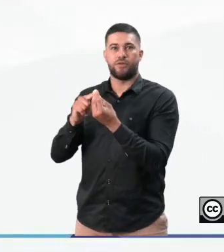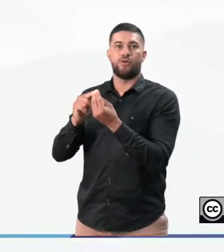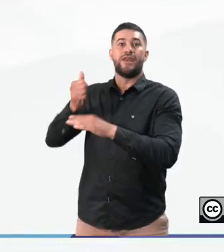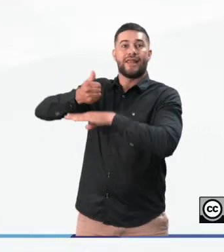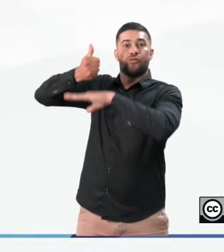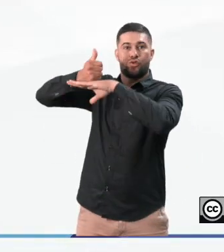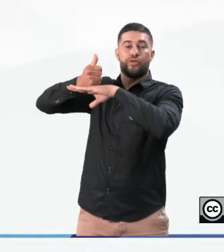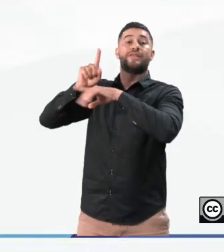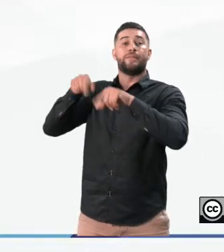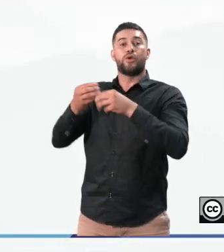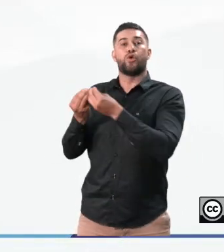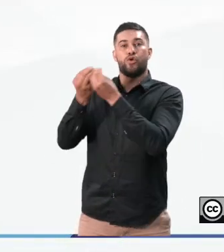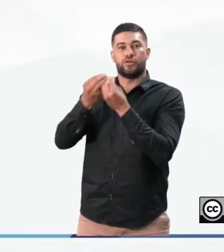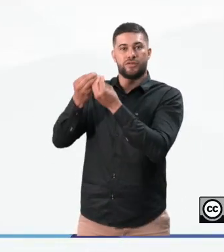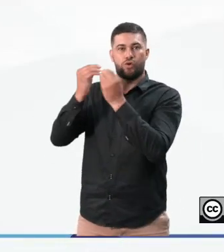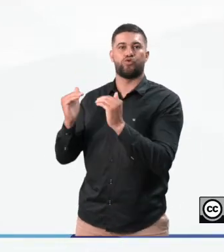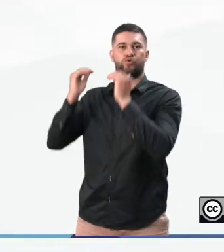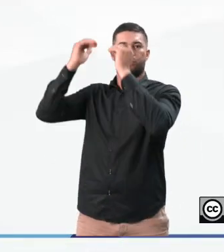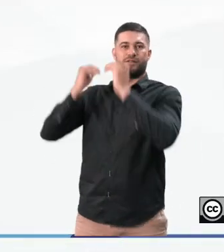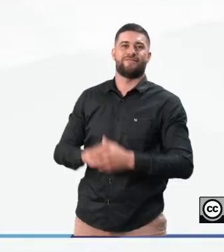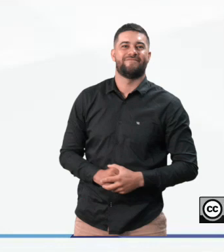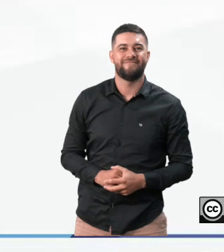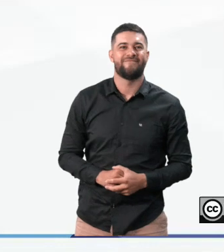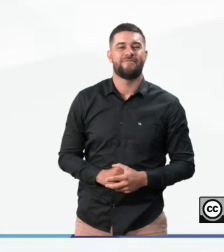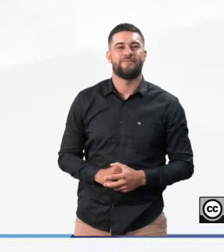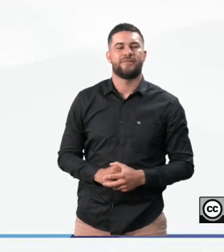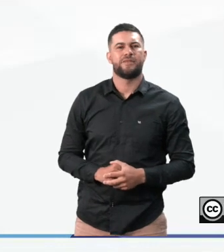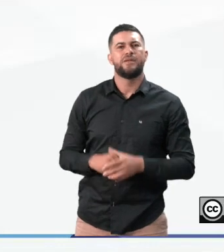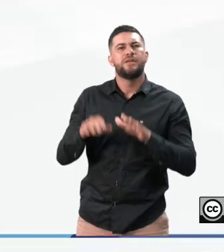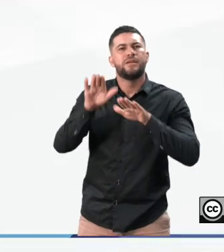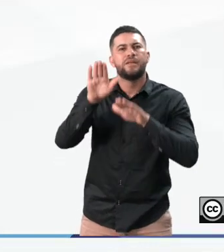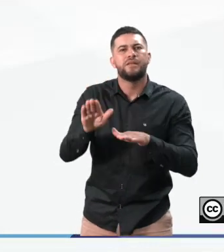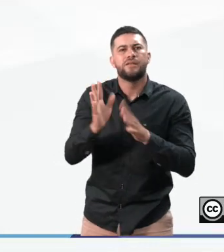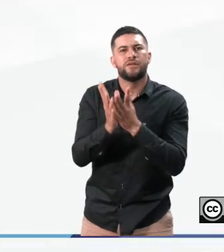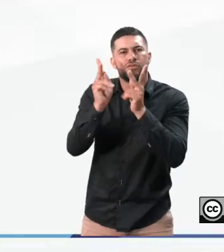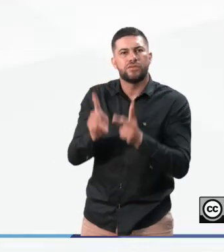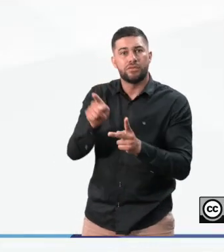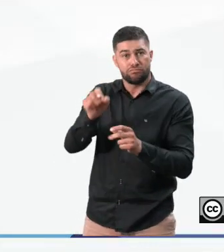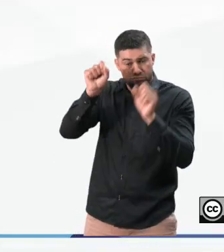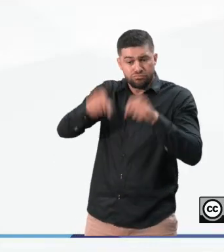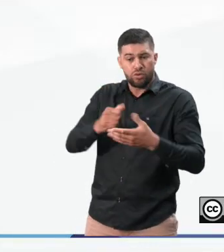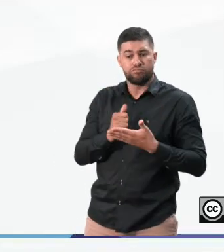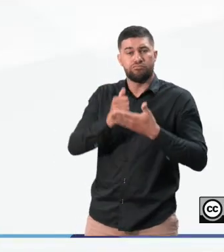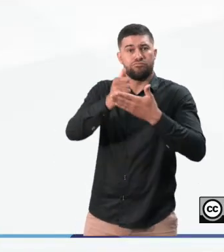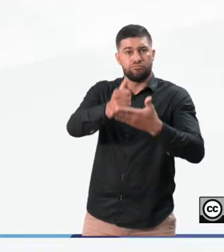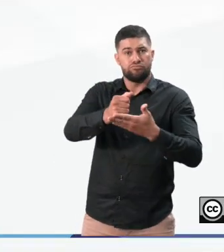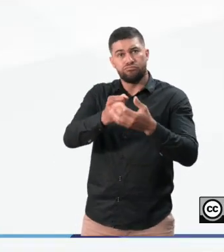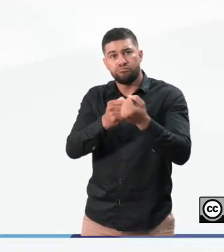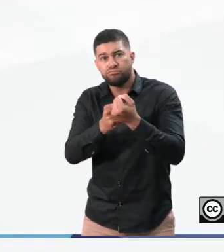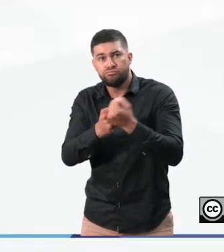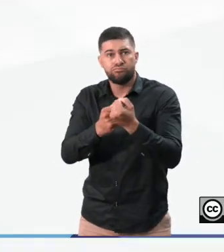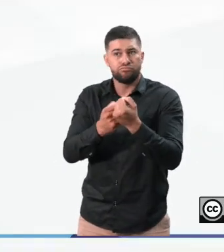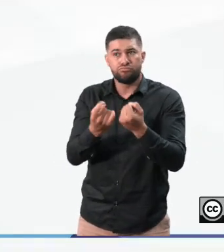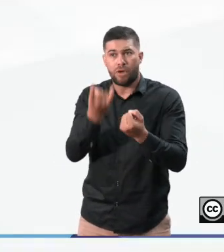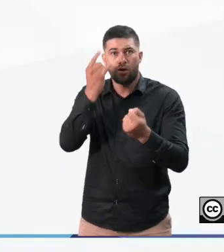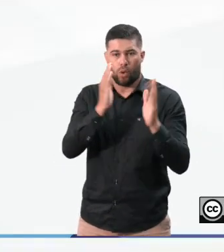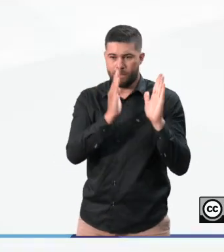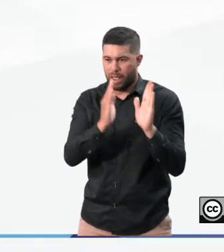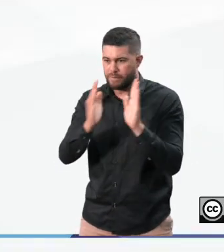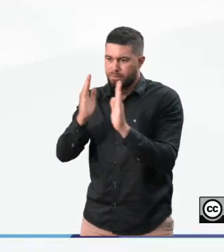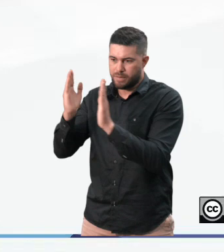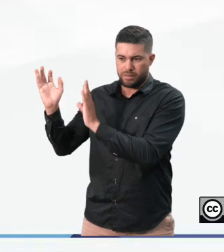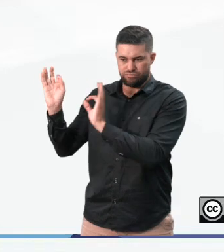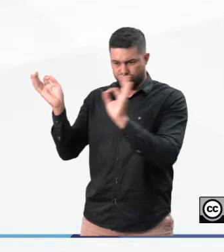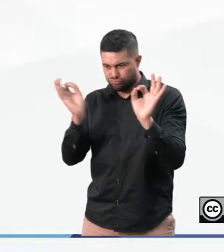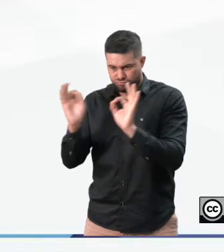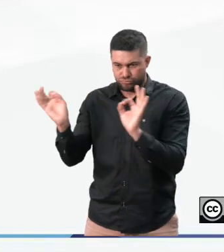cancelación de espacios académicos y demás. En él podemos realizar diferentes solicitudes. Y un representante nos